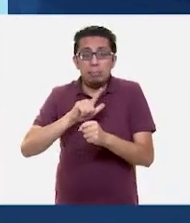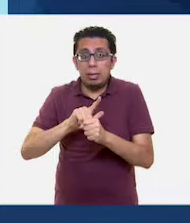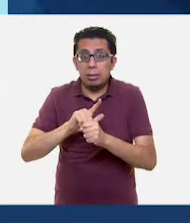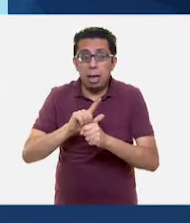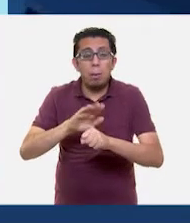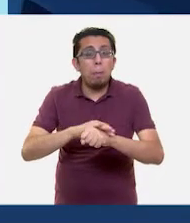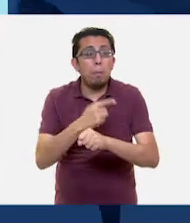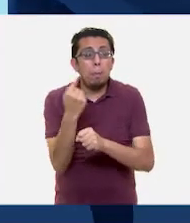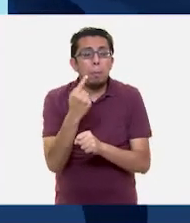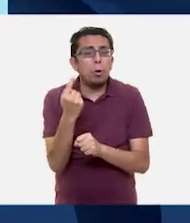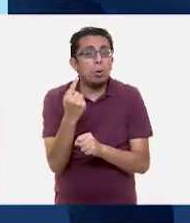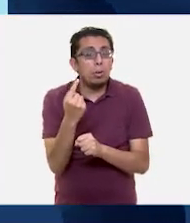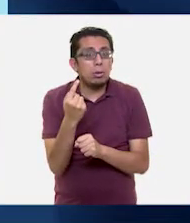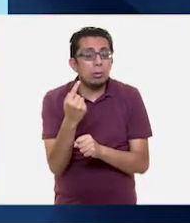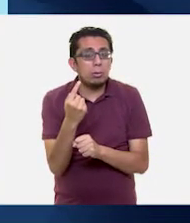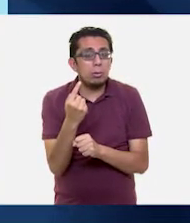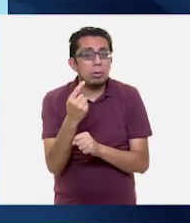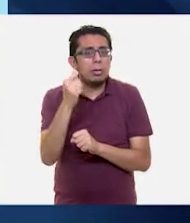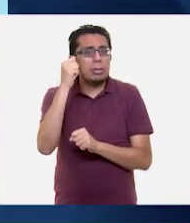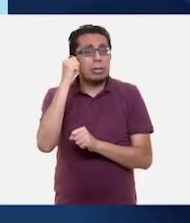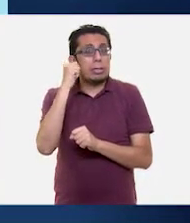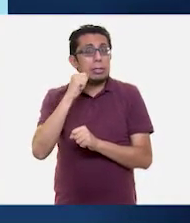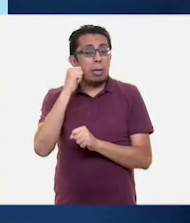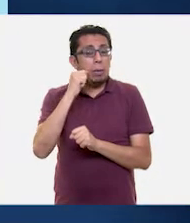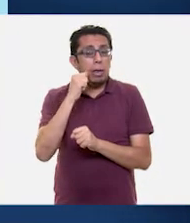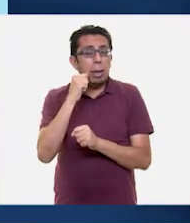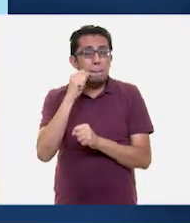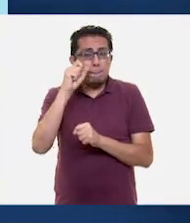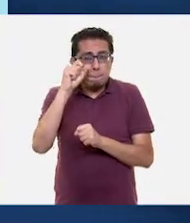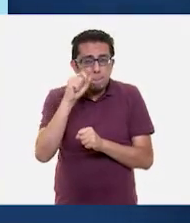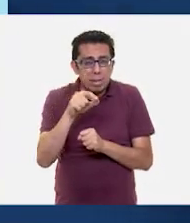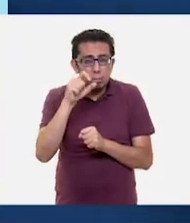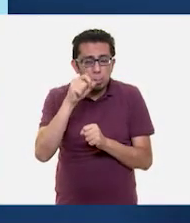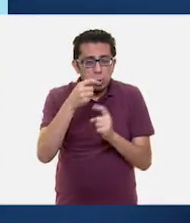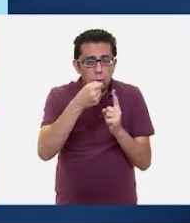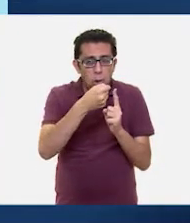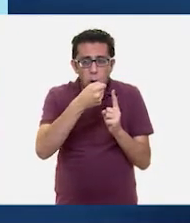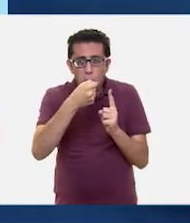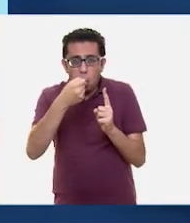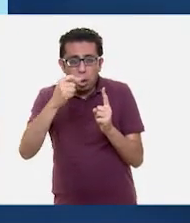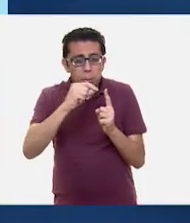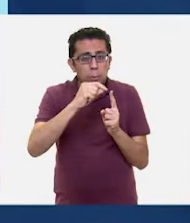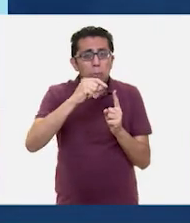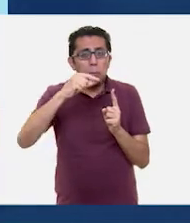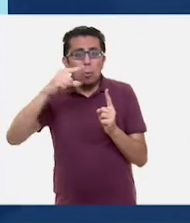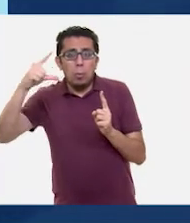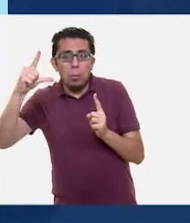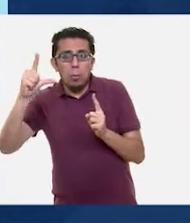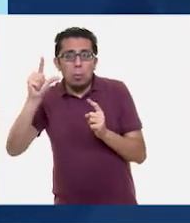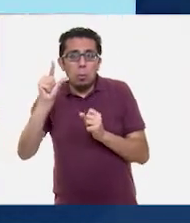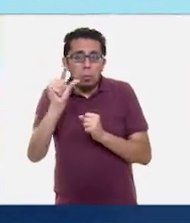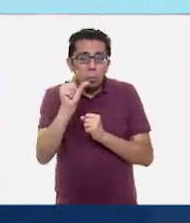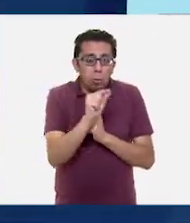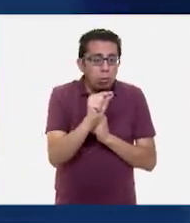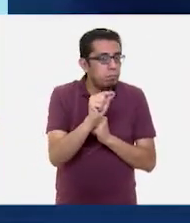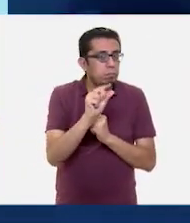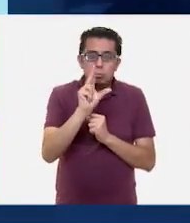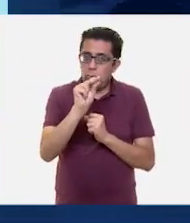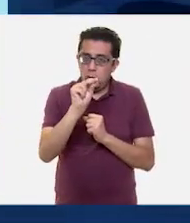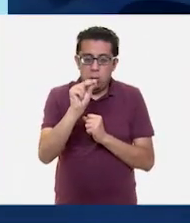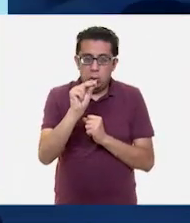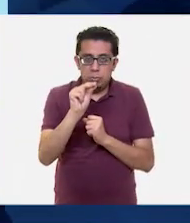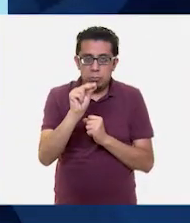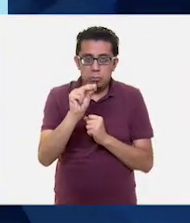no siempre vamos a encontrar un único valor constante que aumente o disminuya entre un término y otro de la